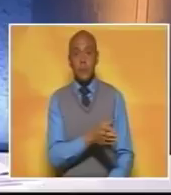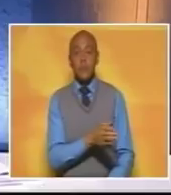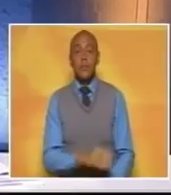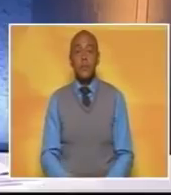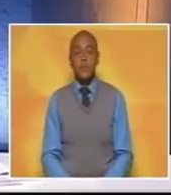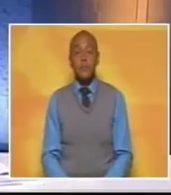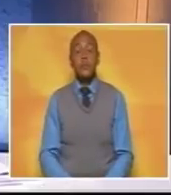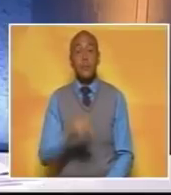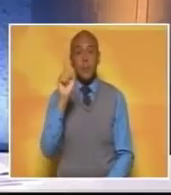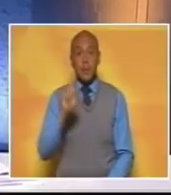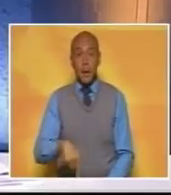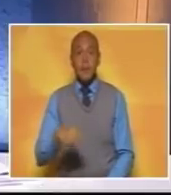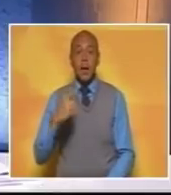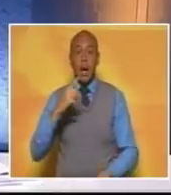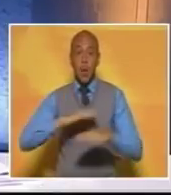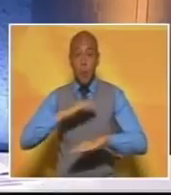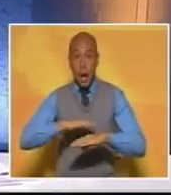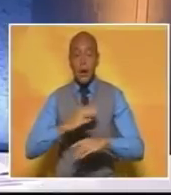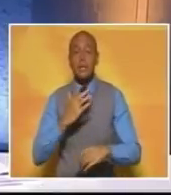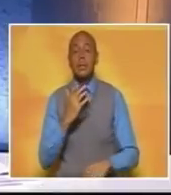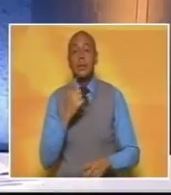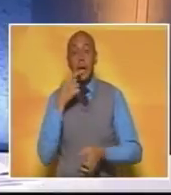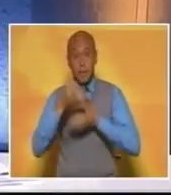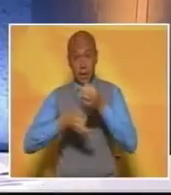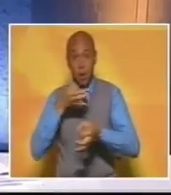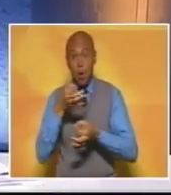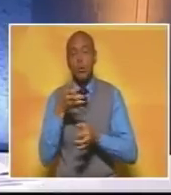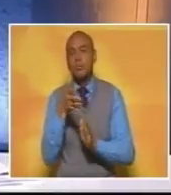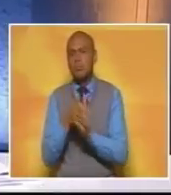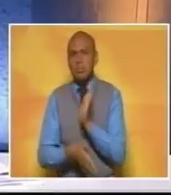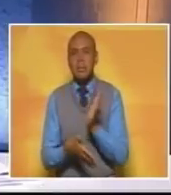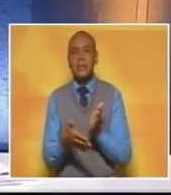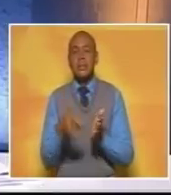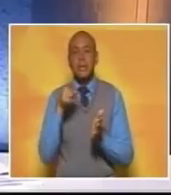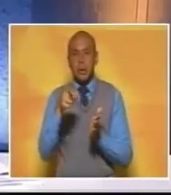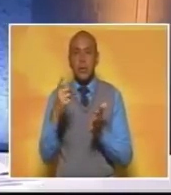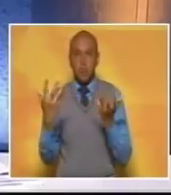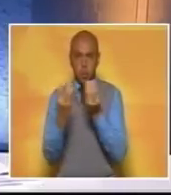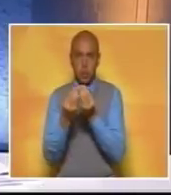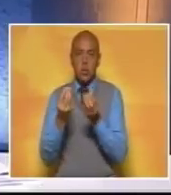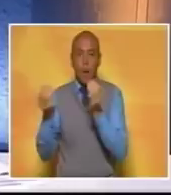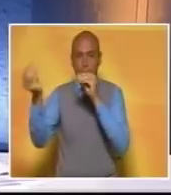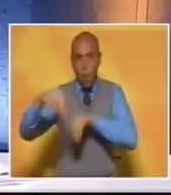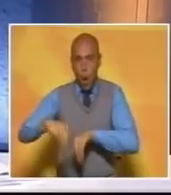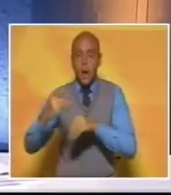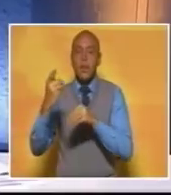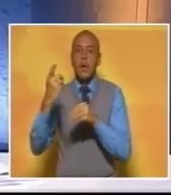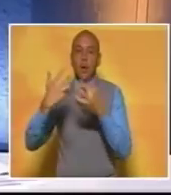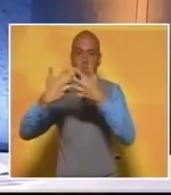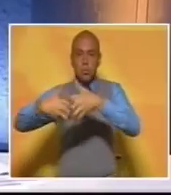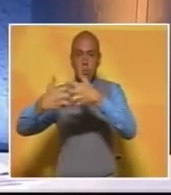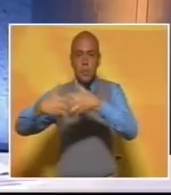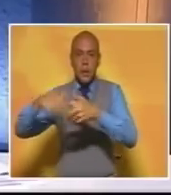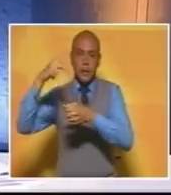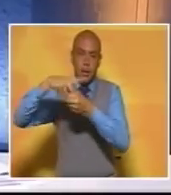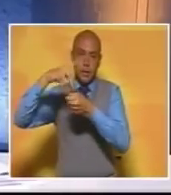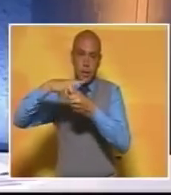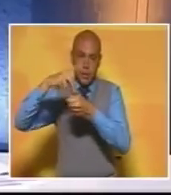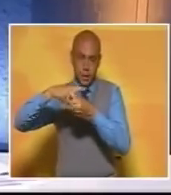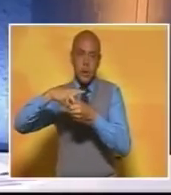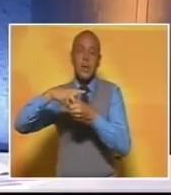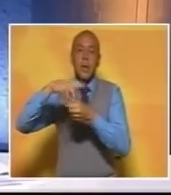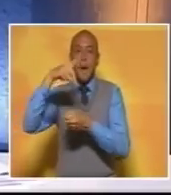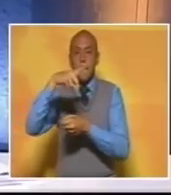El gobierno de Aruba anunció que firmará un memorándum de entendimiento de Citgo Petroleum Corp, filial estadounidense de la petrolera estatal